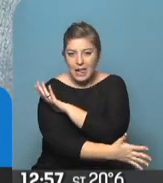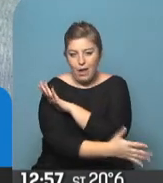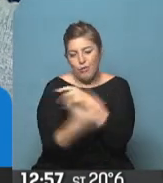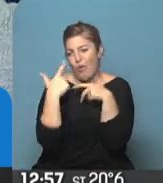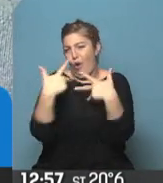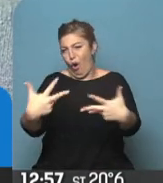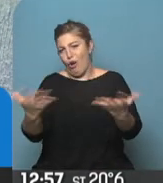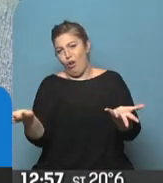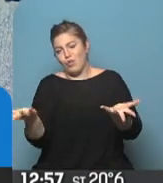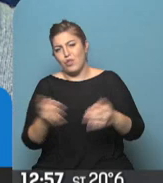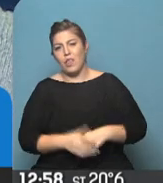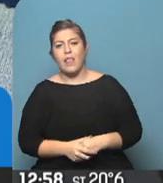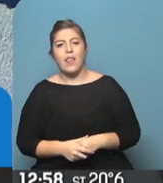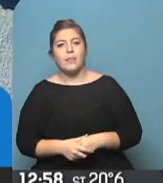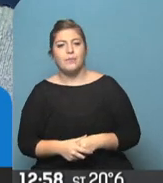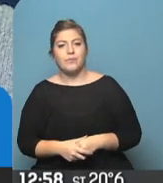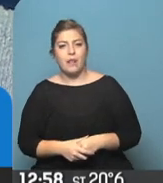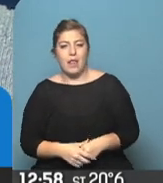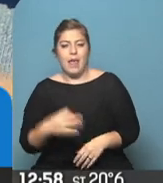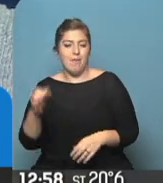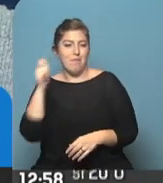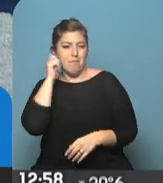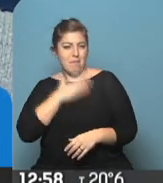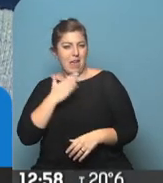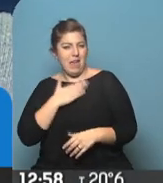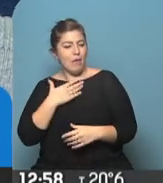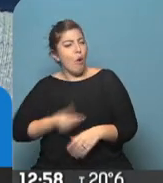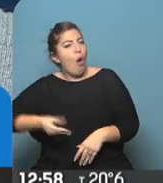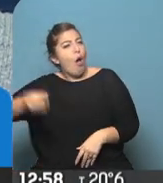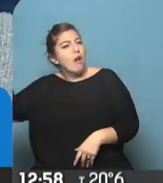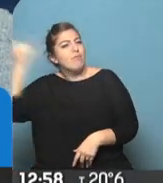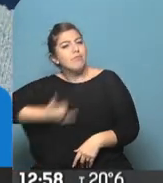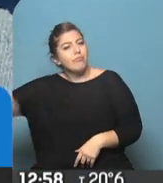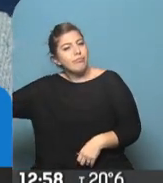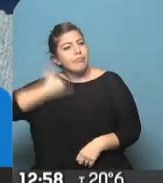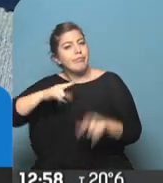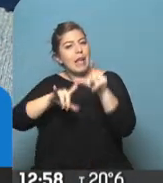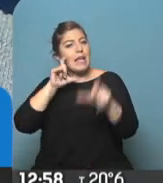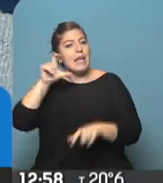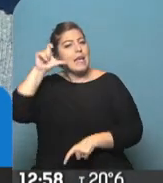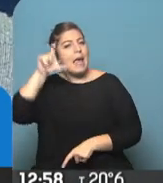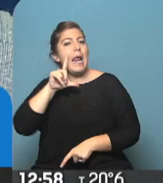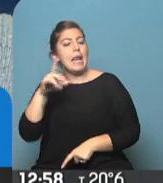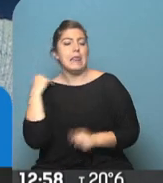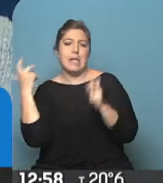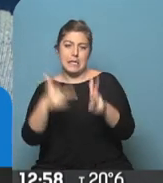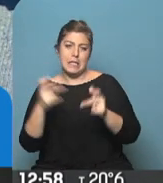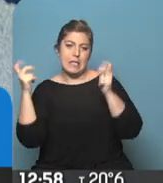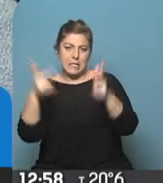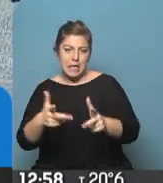creo que bueno por lo menos la generación escuchamos muchas veces aquel y decirlo en diferentes